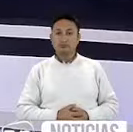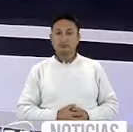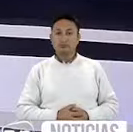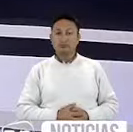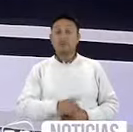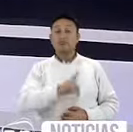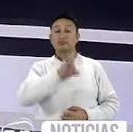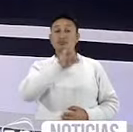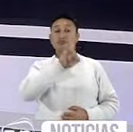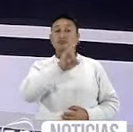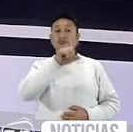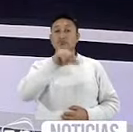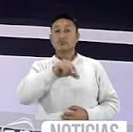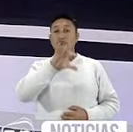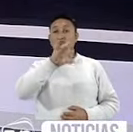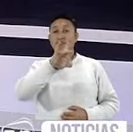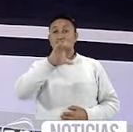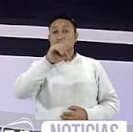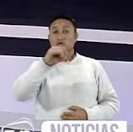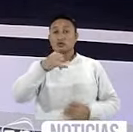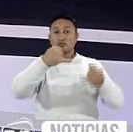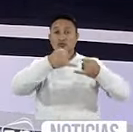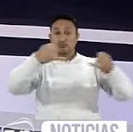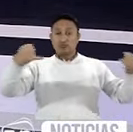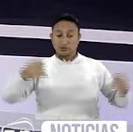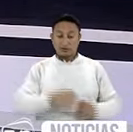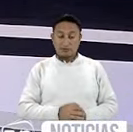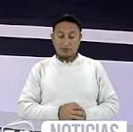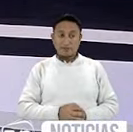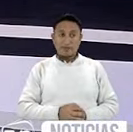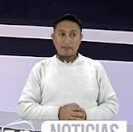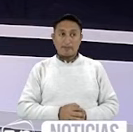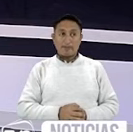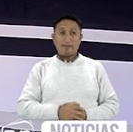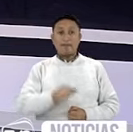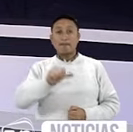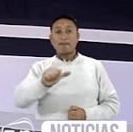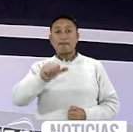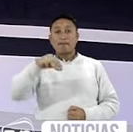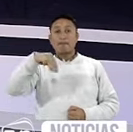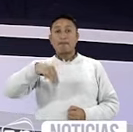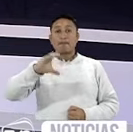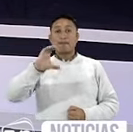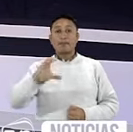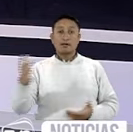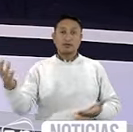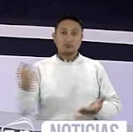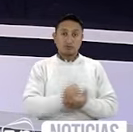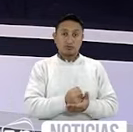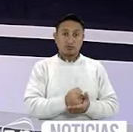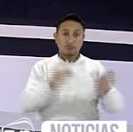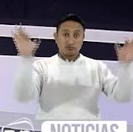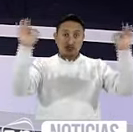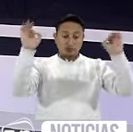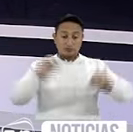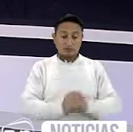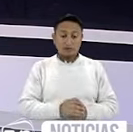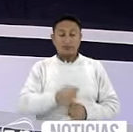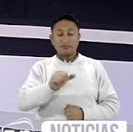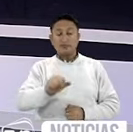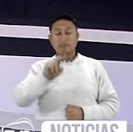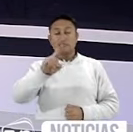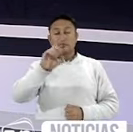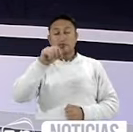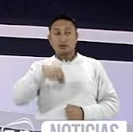de 7.800 metros de cable ha retirado el personal de la AMC, empresa eléctrica, y Arcotel de